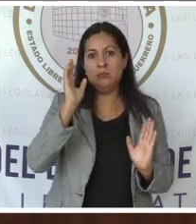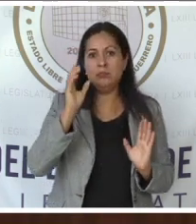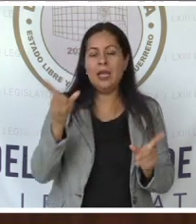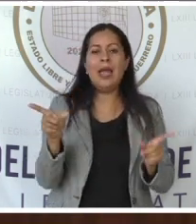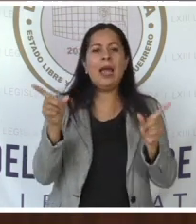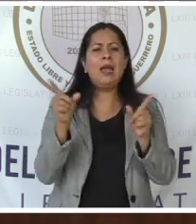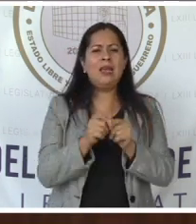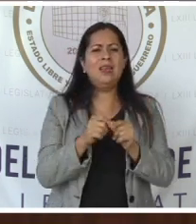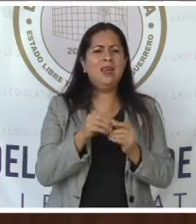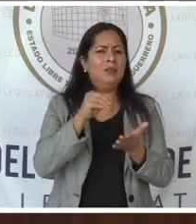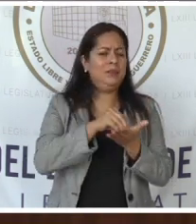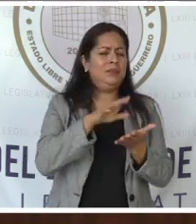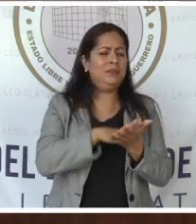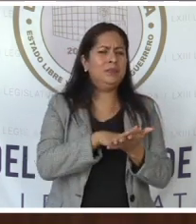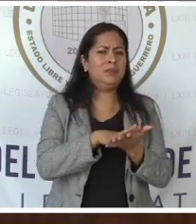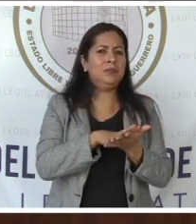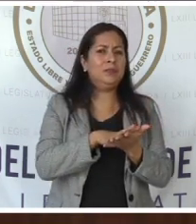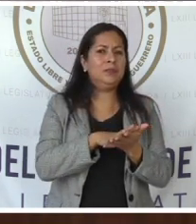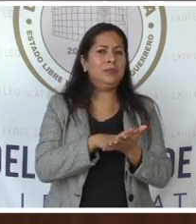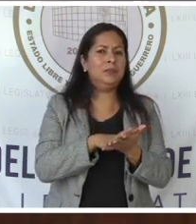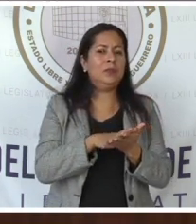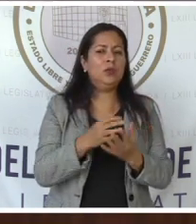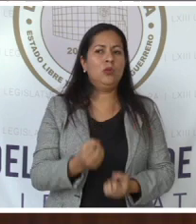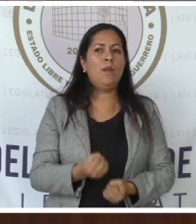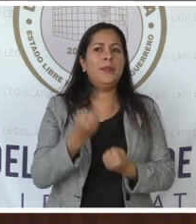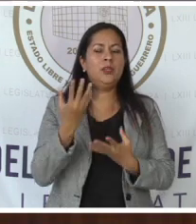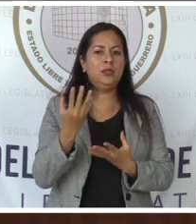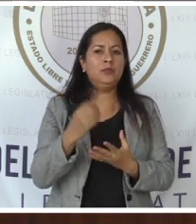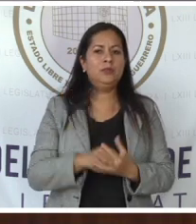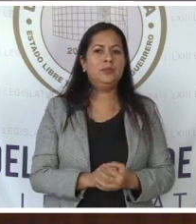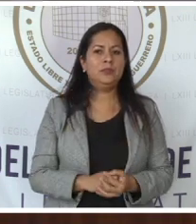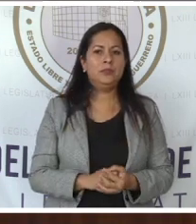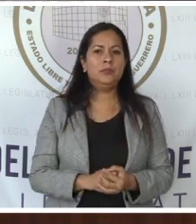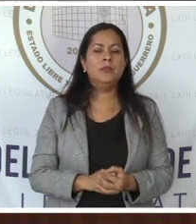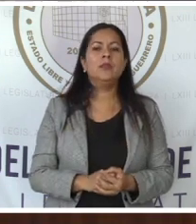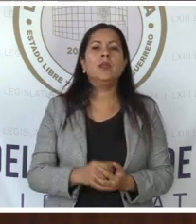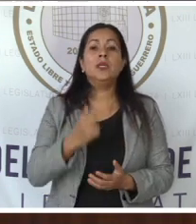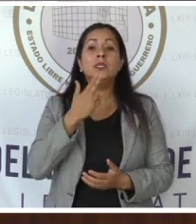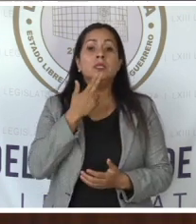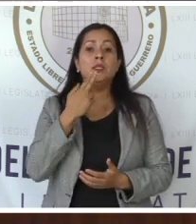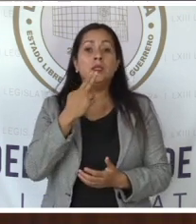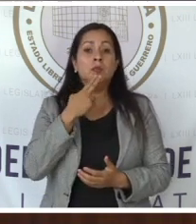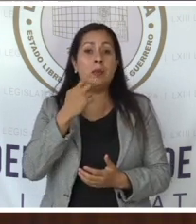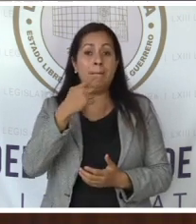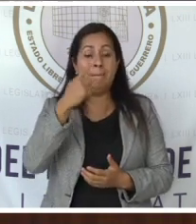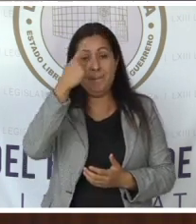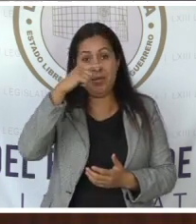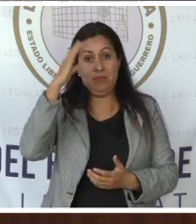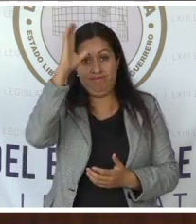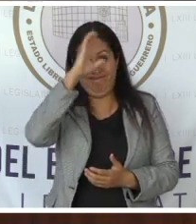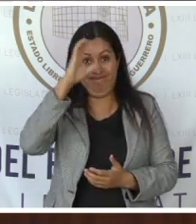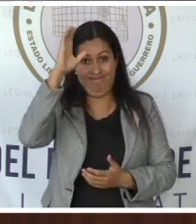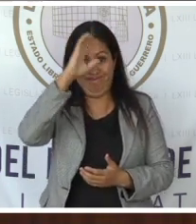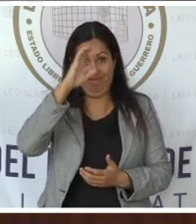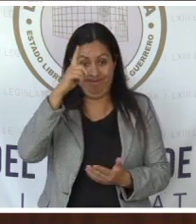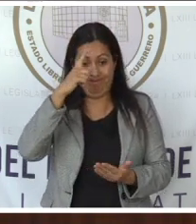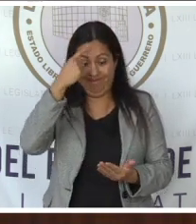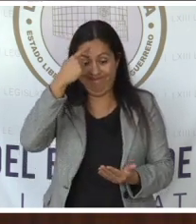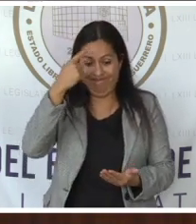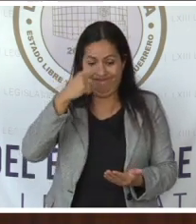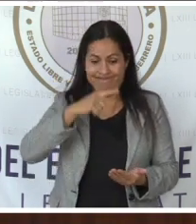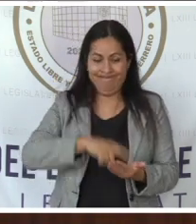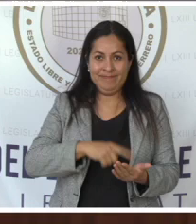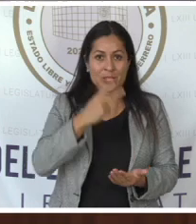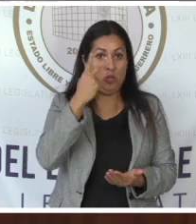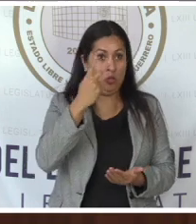Concluyo citando siguientes frases que sirven para concientizar y que son dos